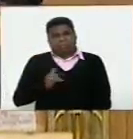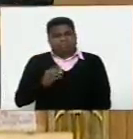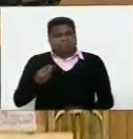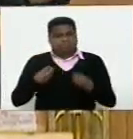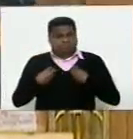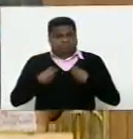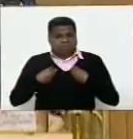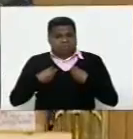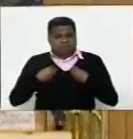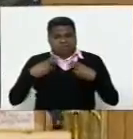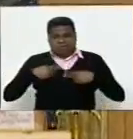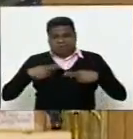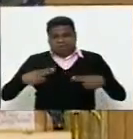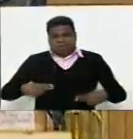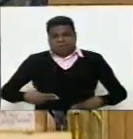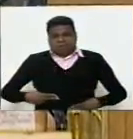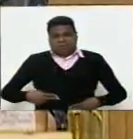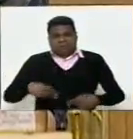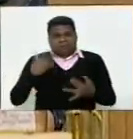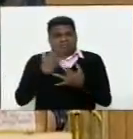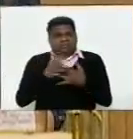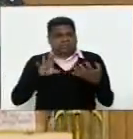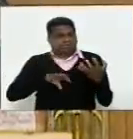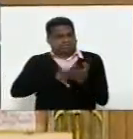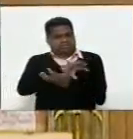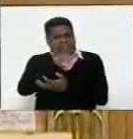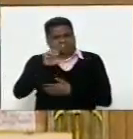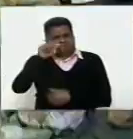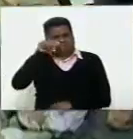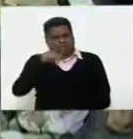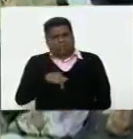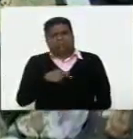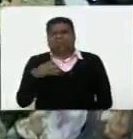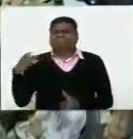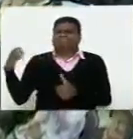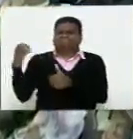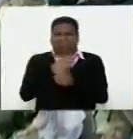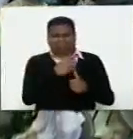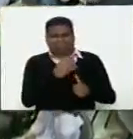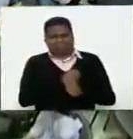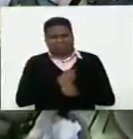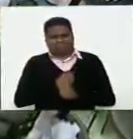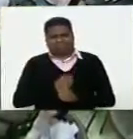Lo vamos a lograr. En medio de esta circunstancia lo vamos a lograr.